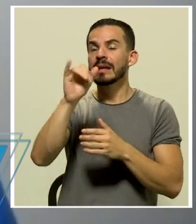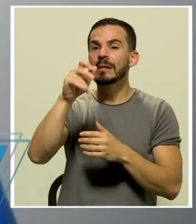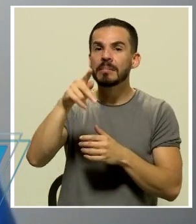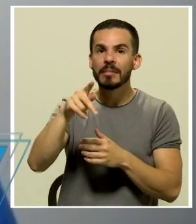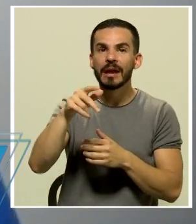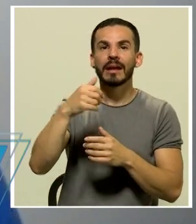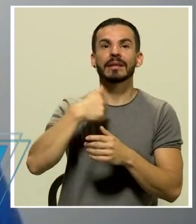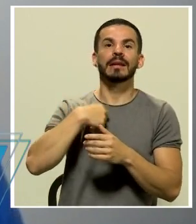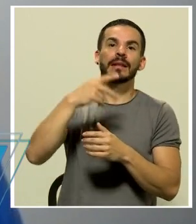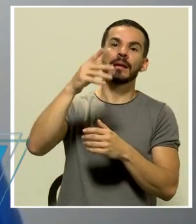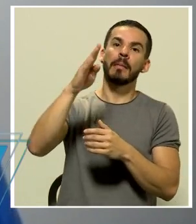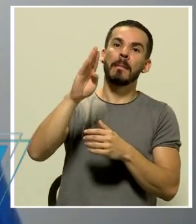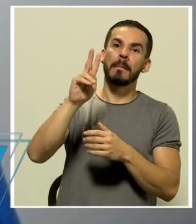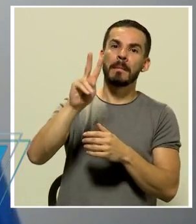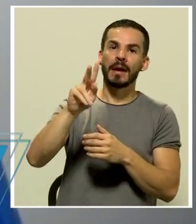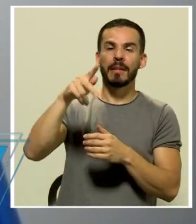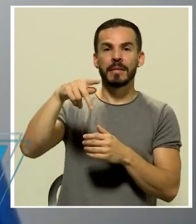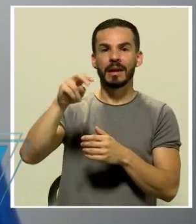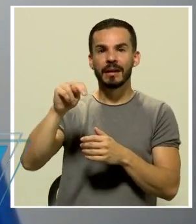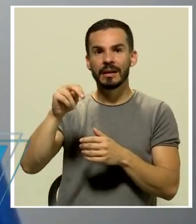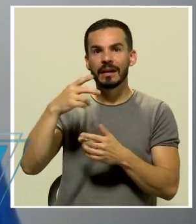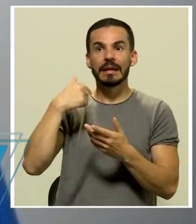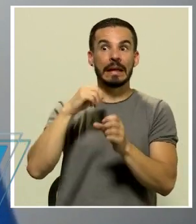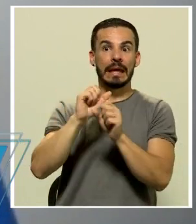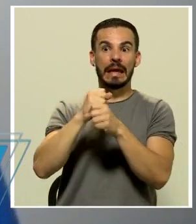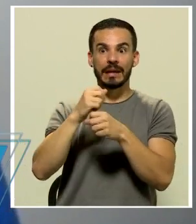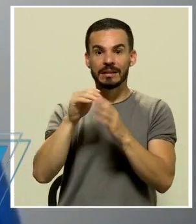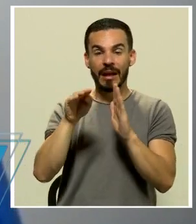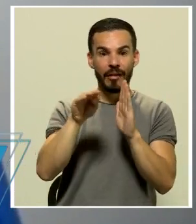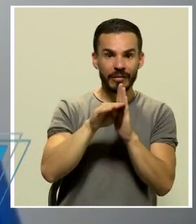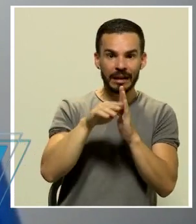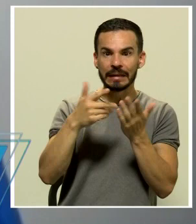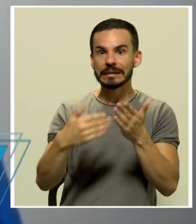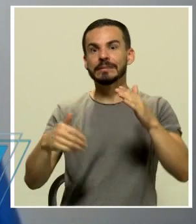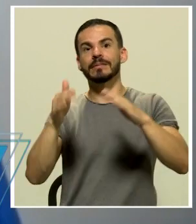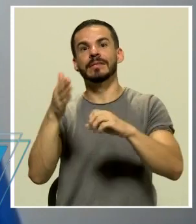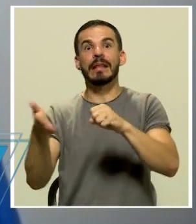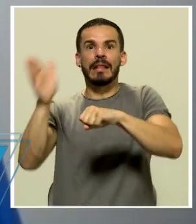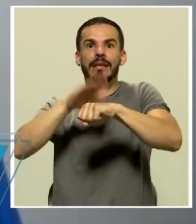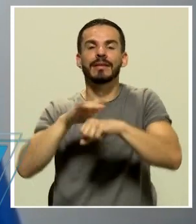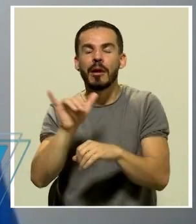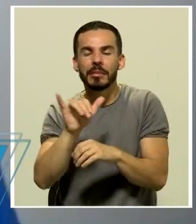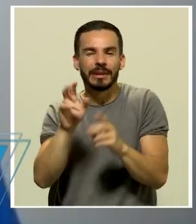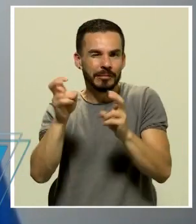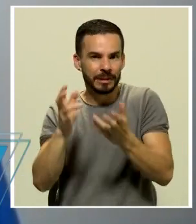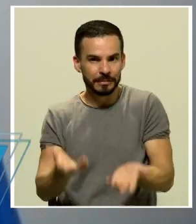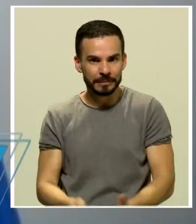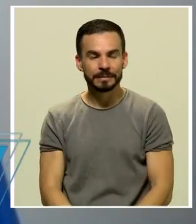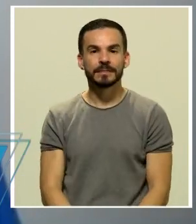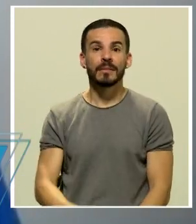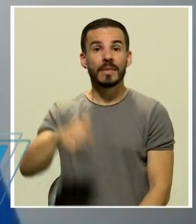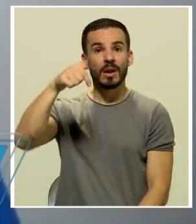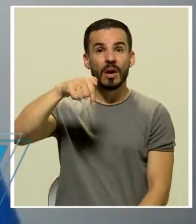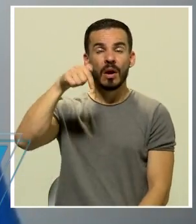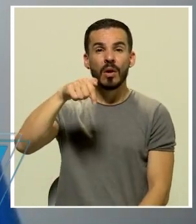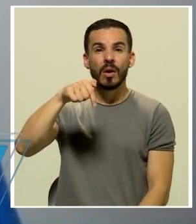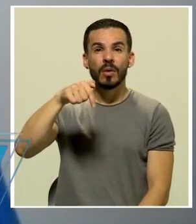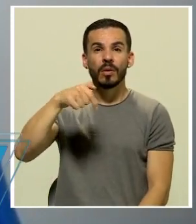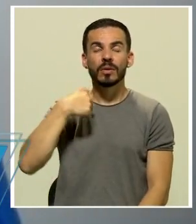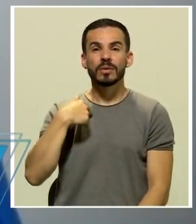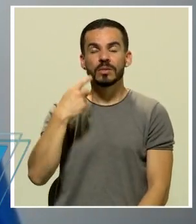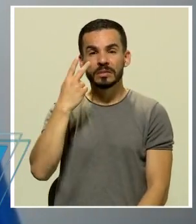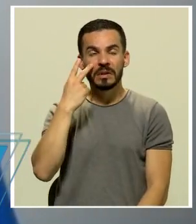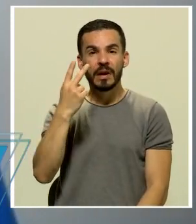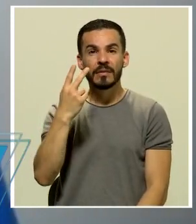gente tiene VPNs y echa la regla, echa la trampa, ¿verdad? Hoy, por cierto, estaba